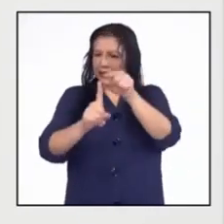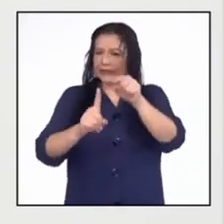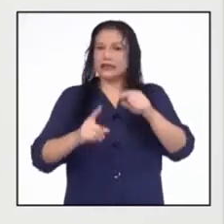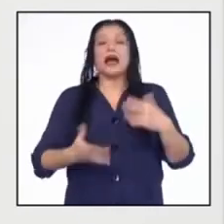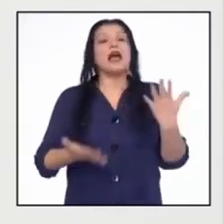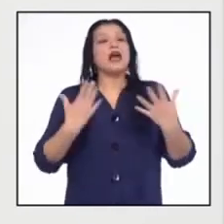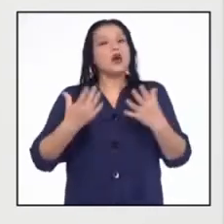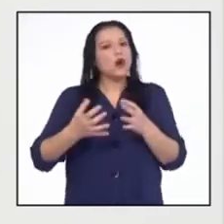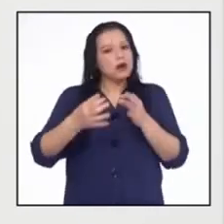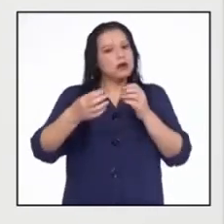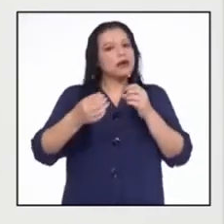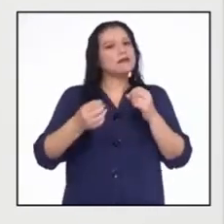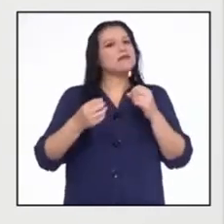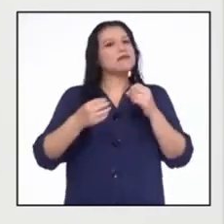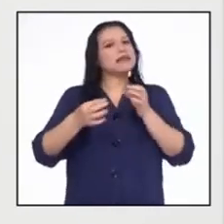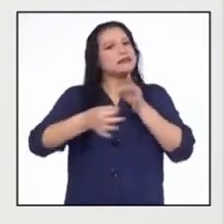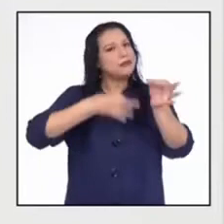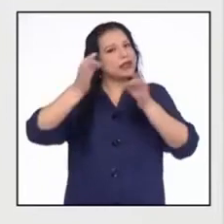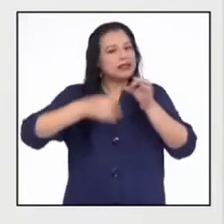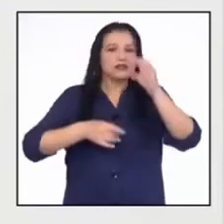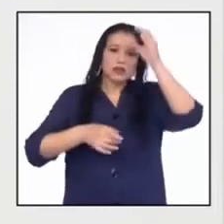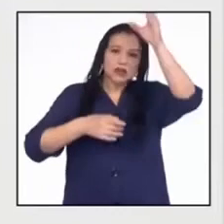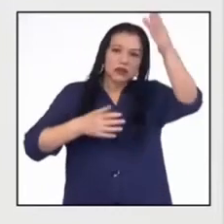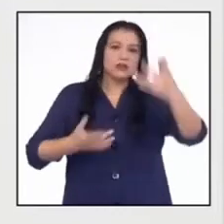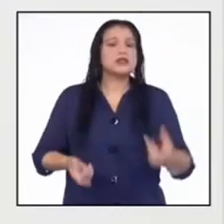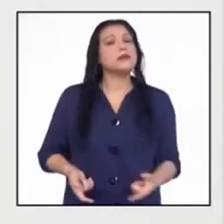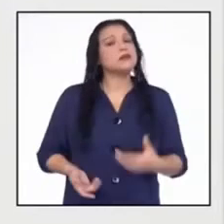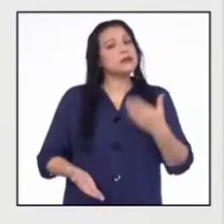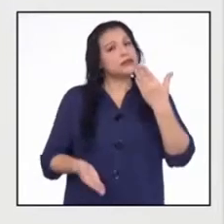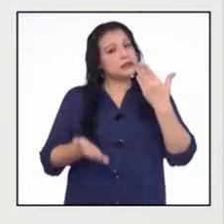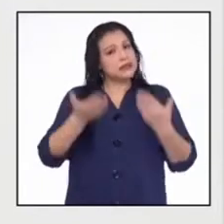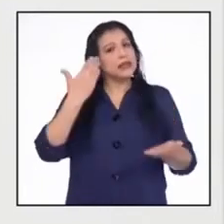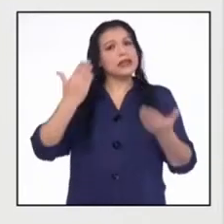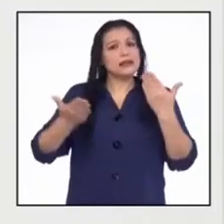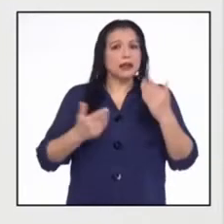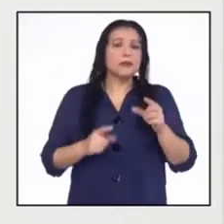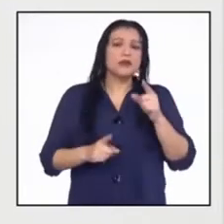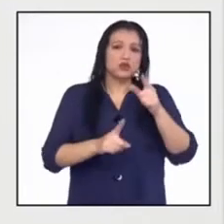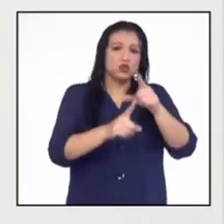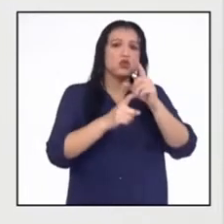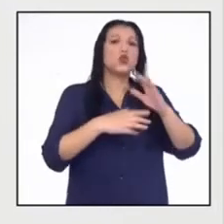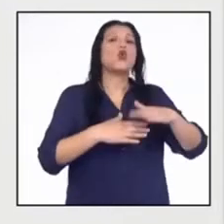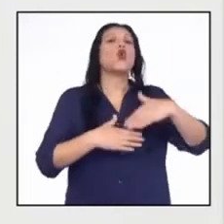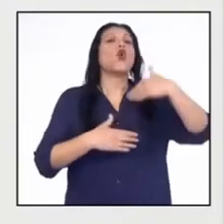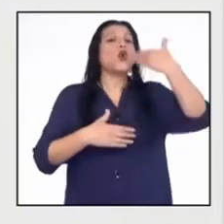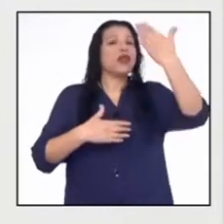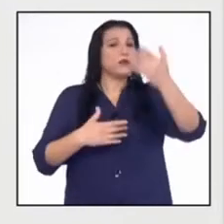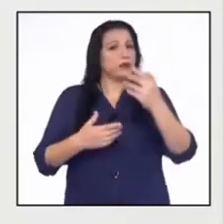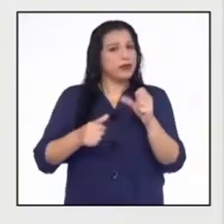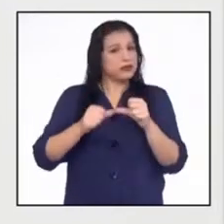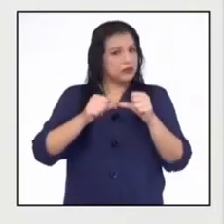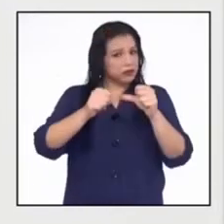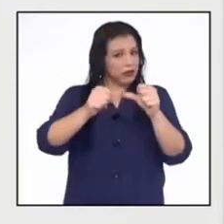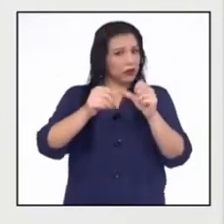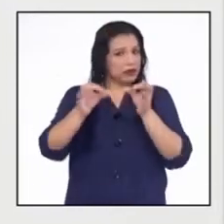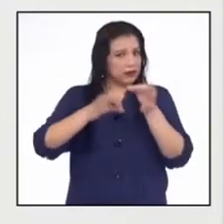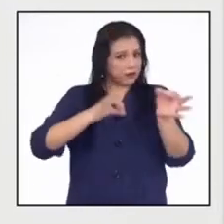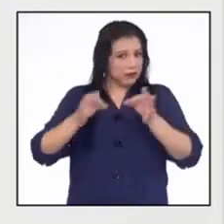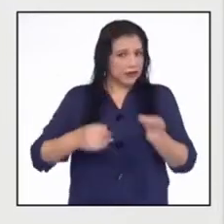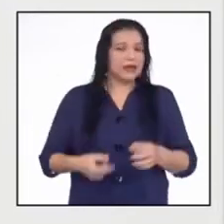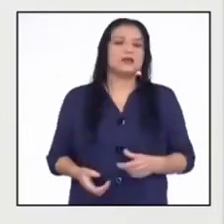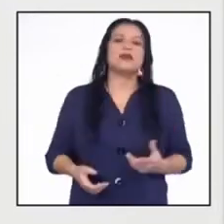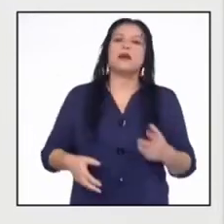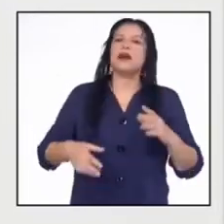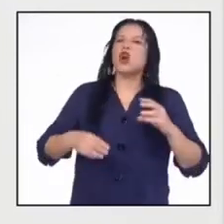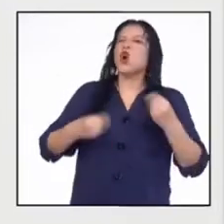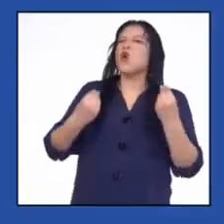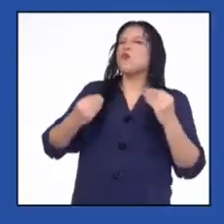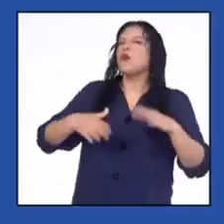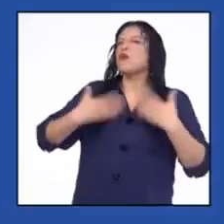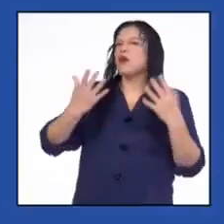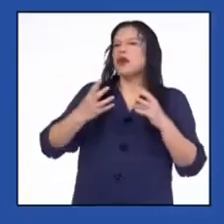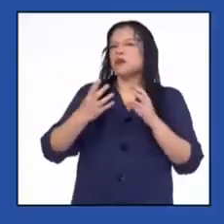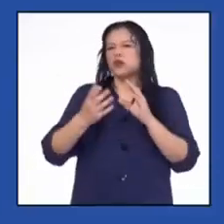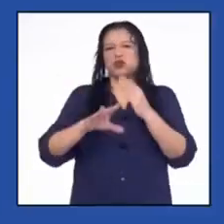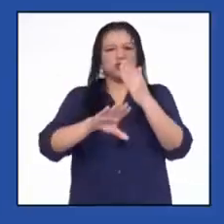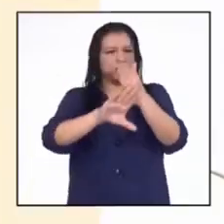con definiciones, incluso que seguro desarrollas en el siguiente párrafo. Pero veamos qué podemos